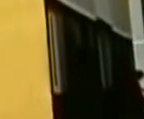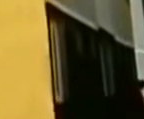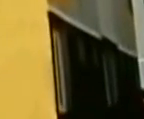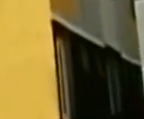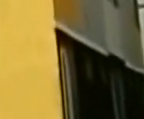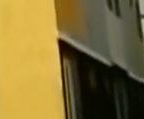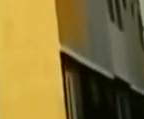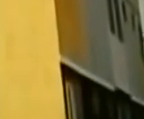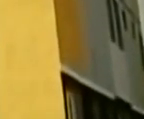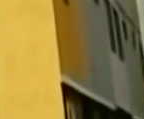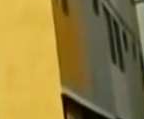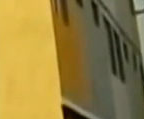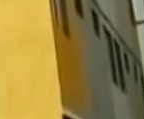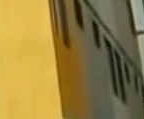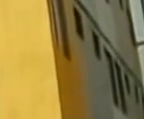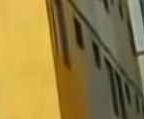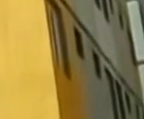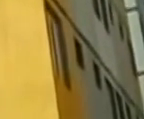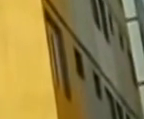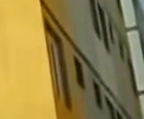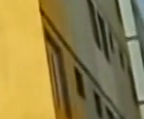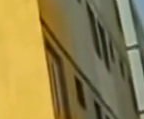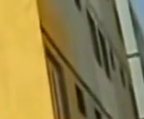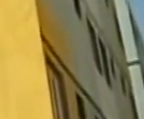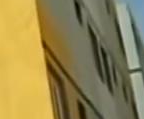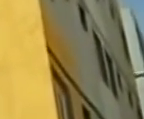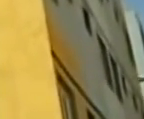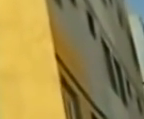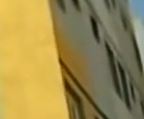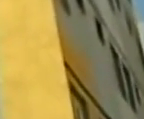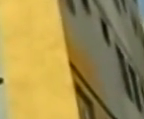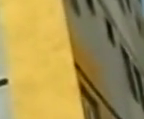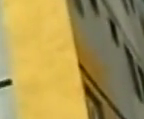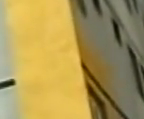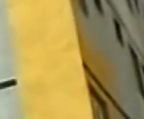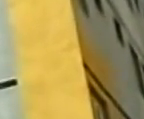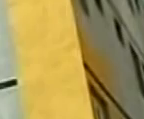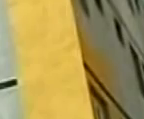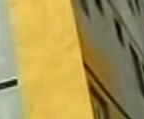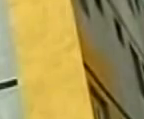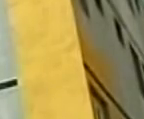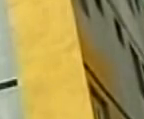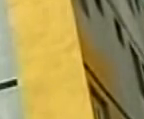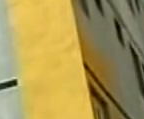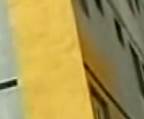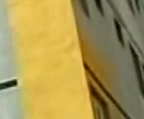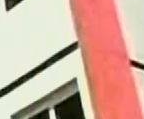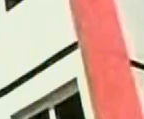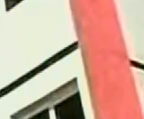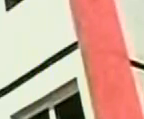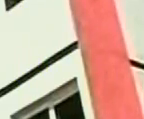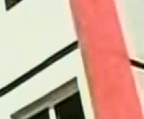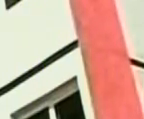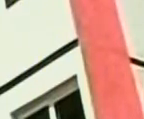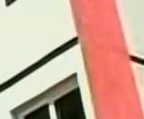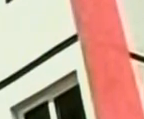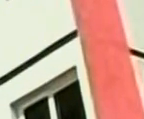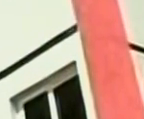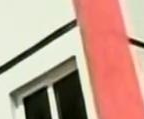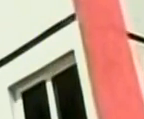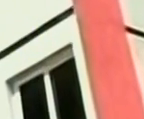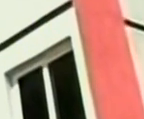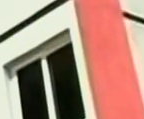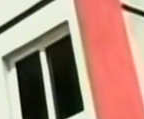baños. Pero en este mismo desarrollo ya habíamos entregado, cumpliéndole al pueblo, 460 apartamentos. Han